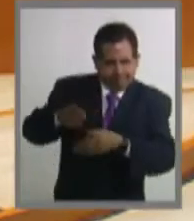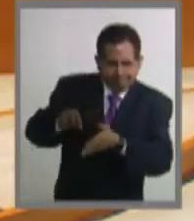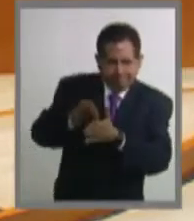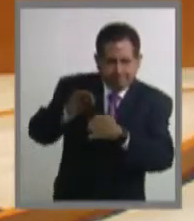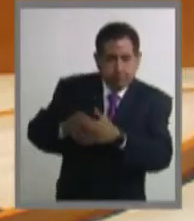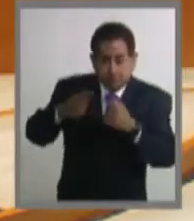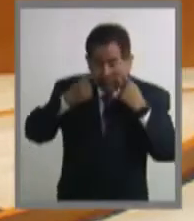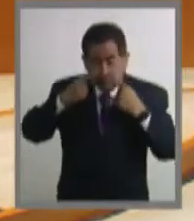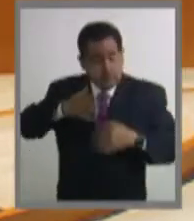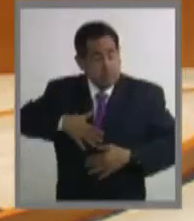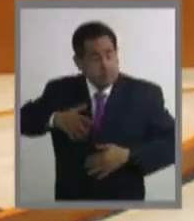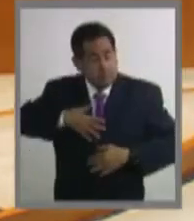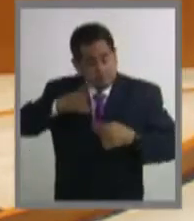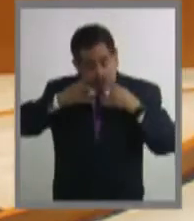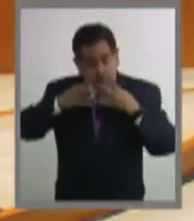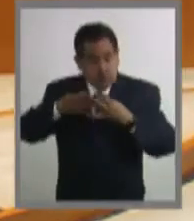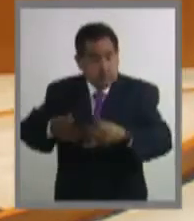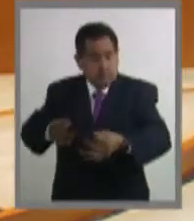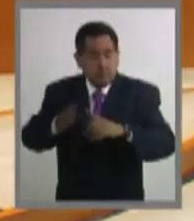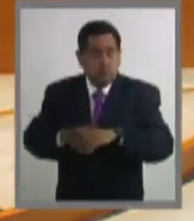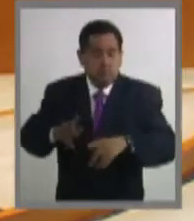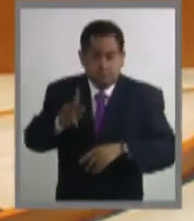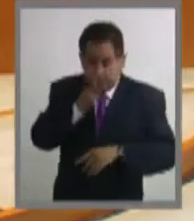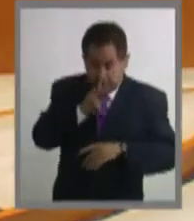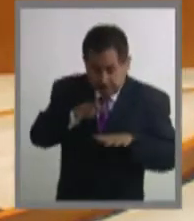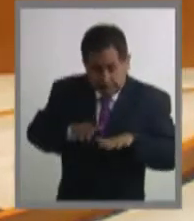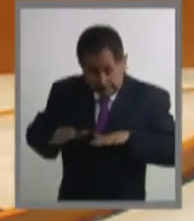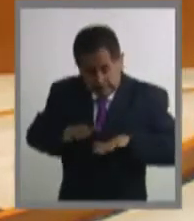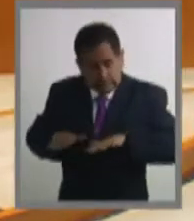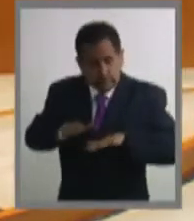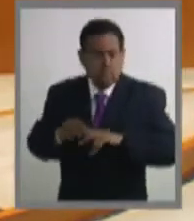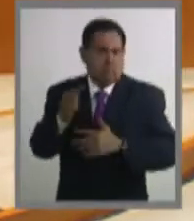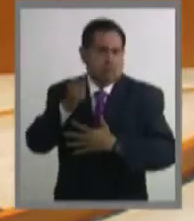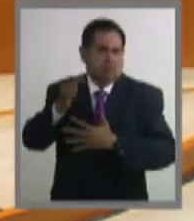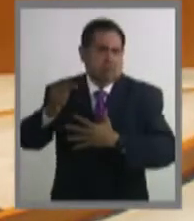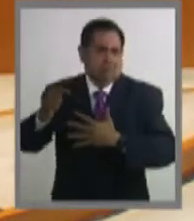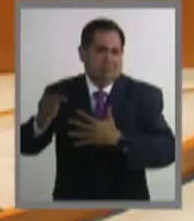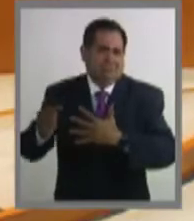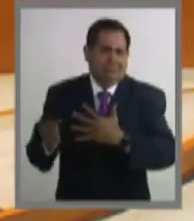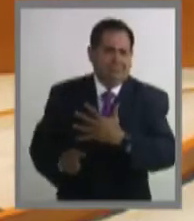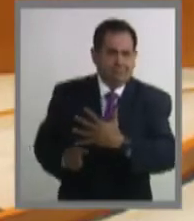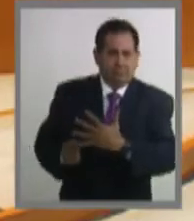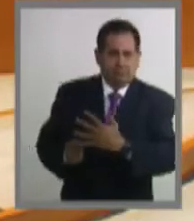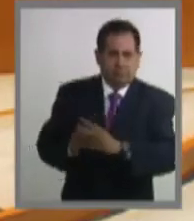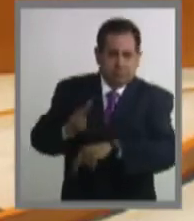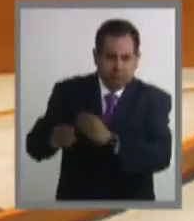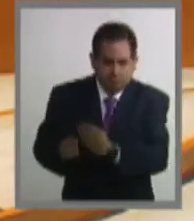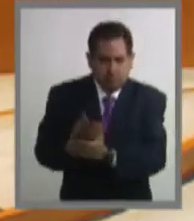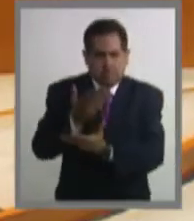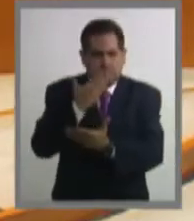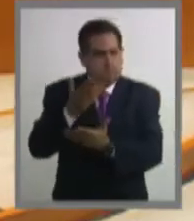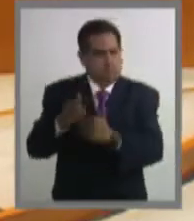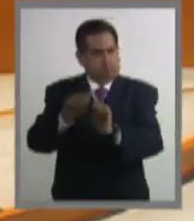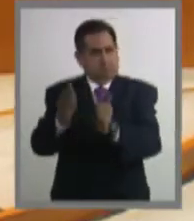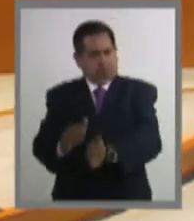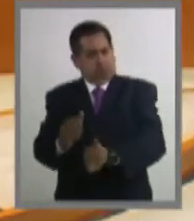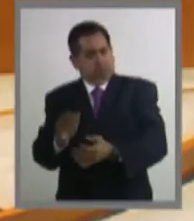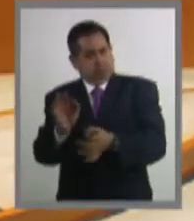sus ojos, ni el gasto de sus pulmones, ni un montón de actividades que realizan para que